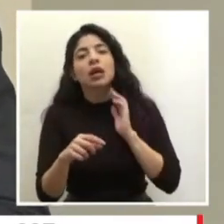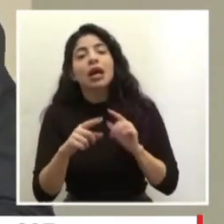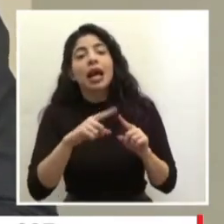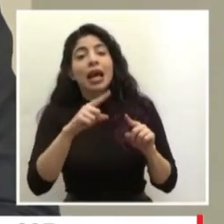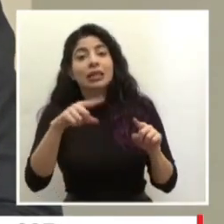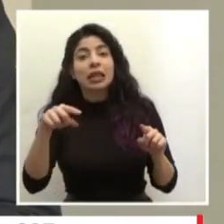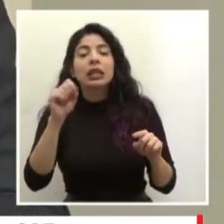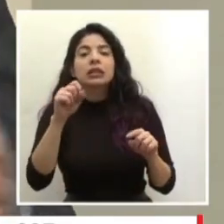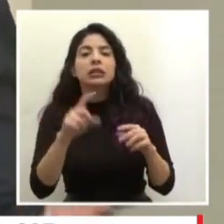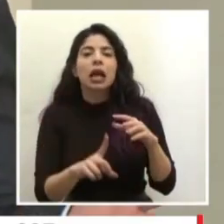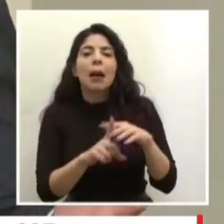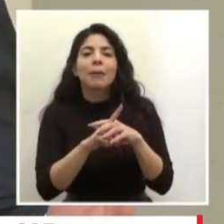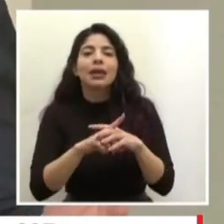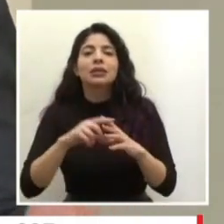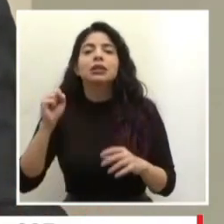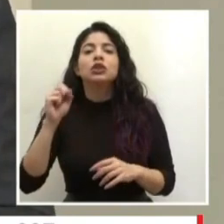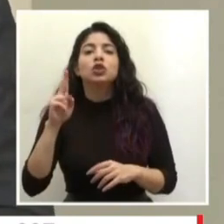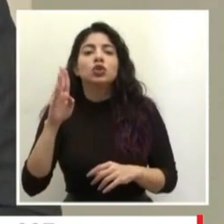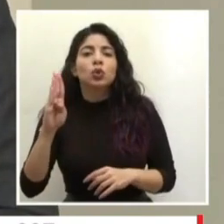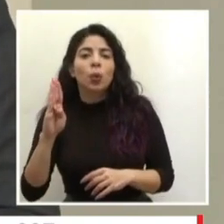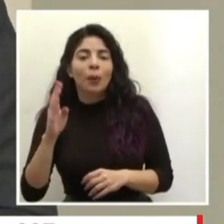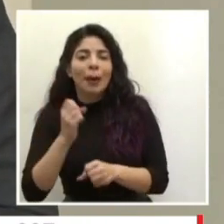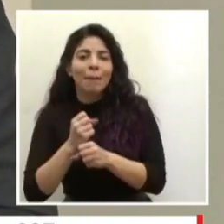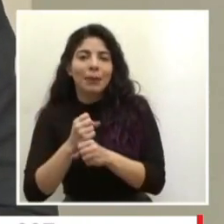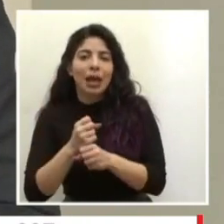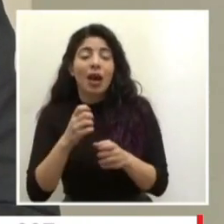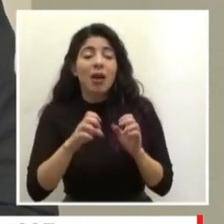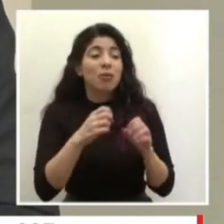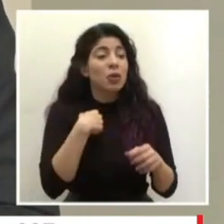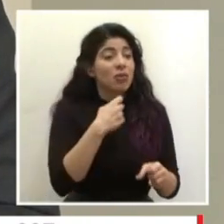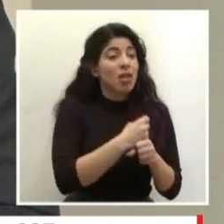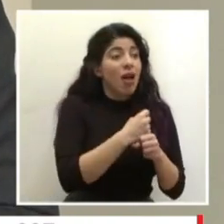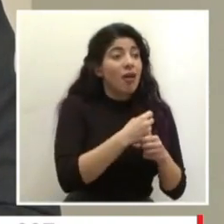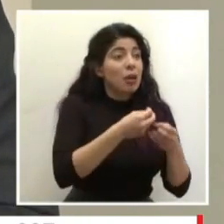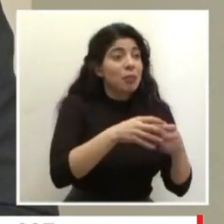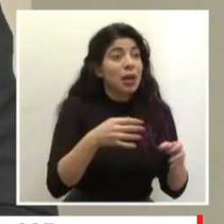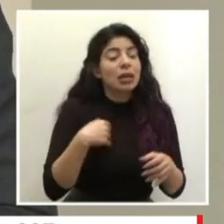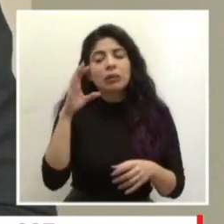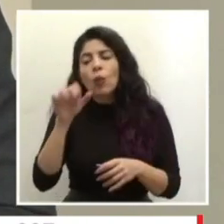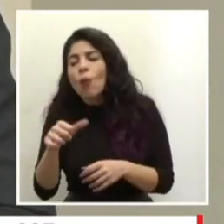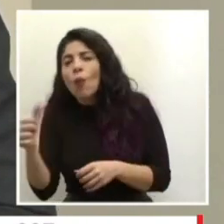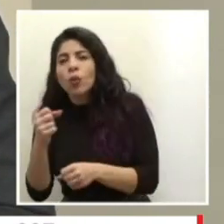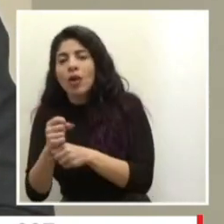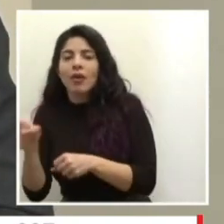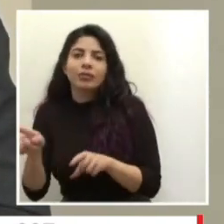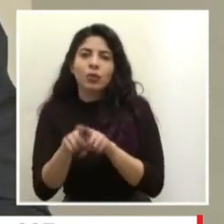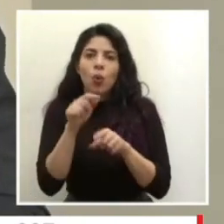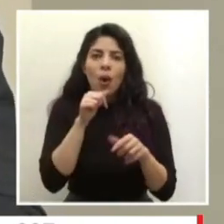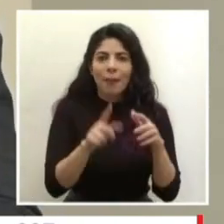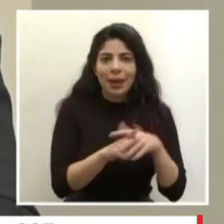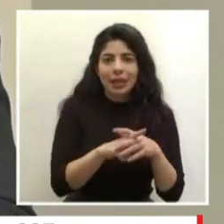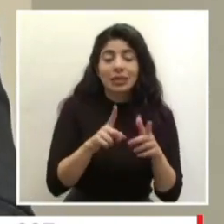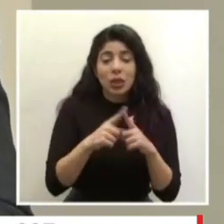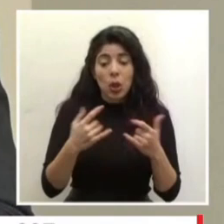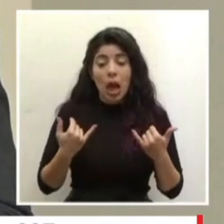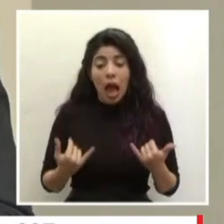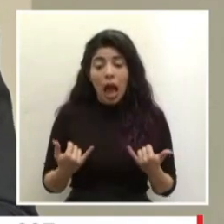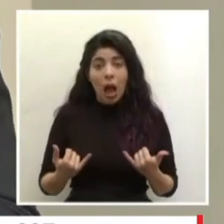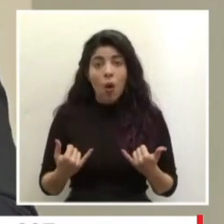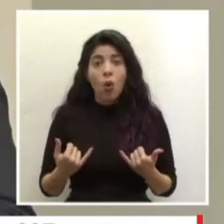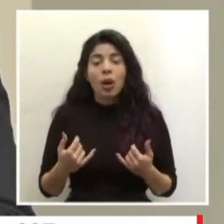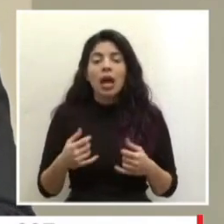tema del subempleo, es la circunstancia de la pandemia. Como digo, ahí la contención es al menos mantener la